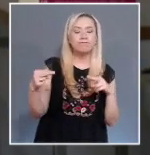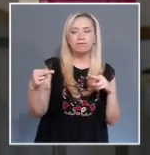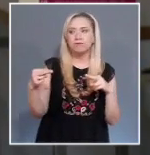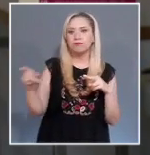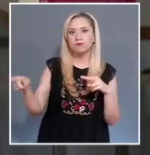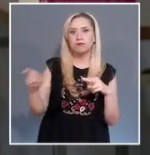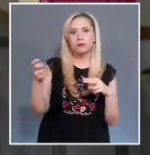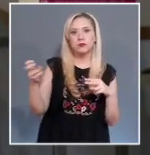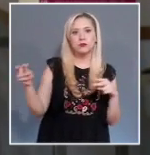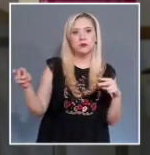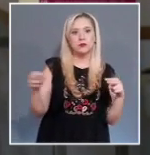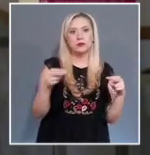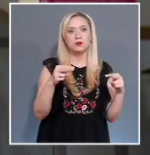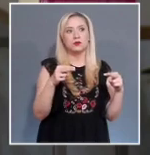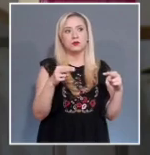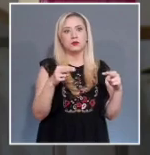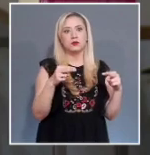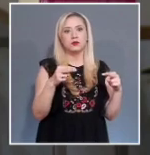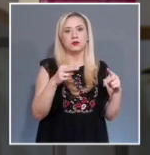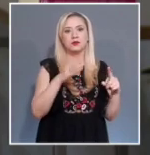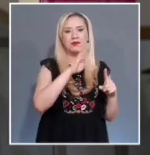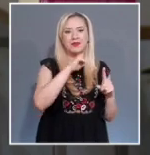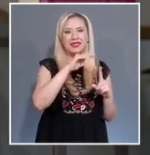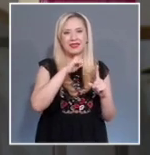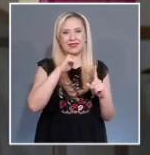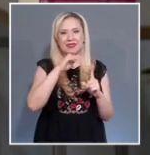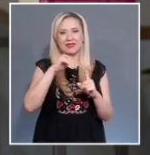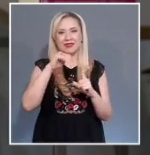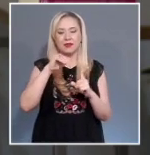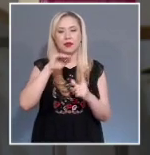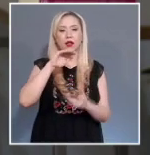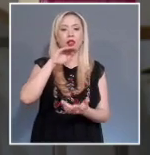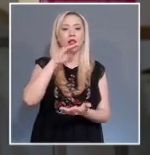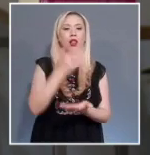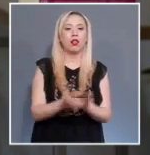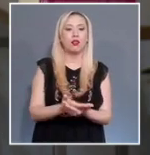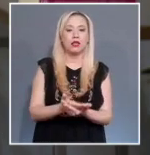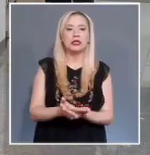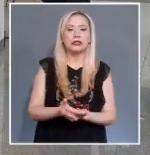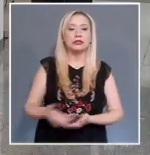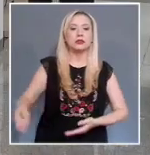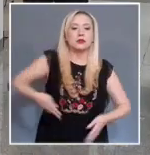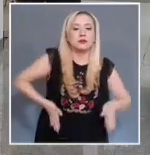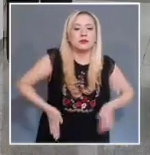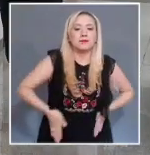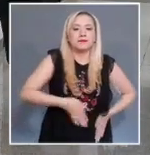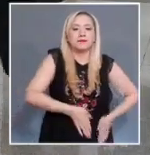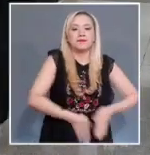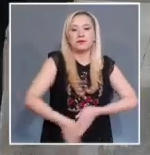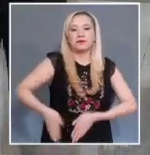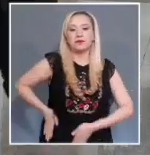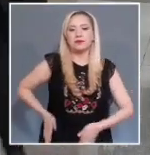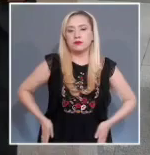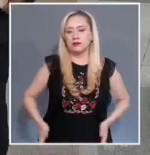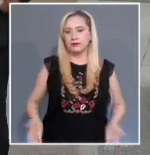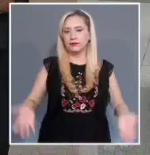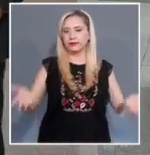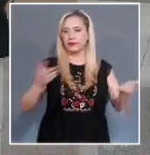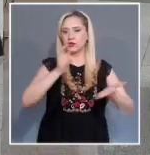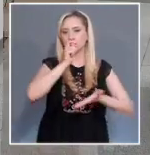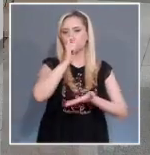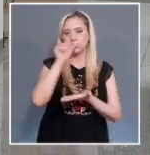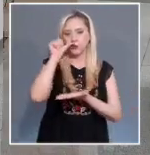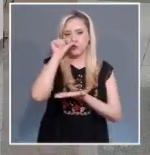instituciones la convenció para que pudiera transportar esa droga. El defensor tramitó una solicitud para